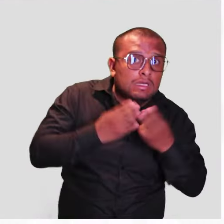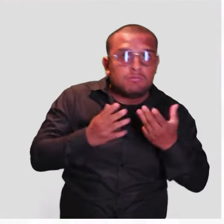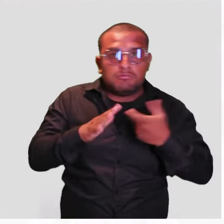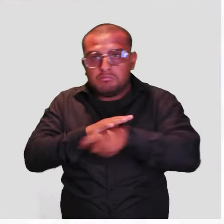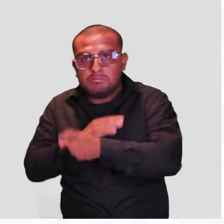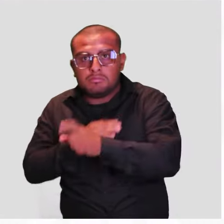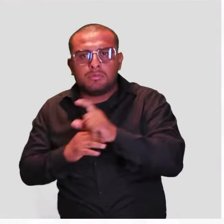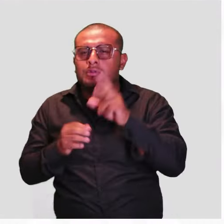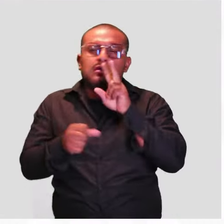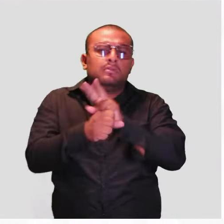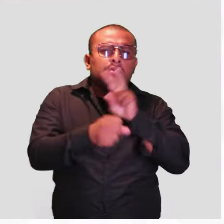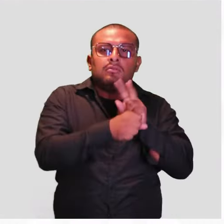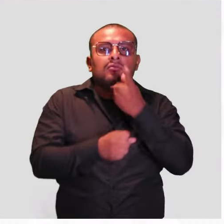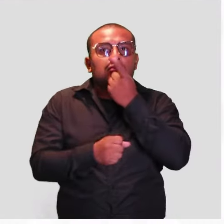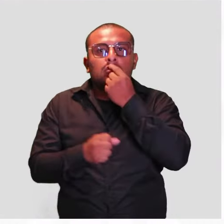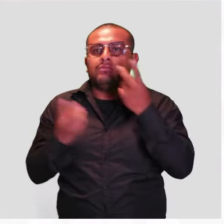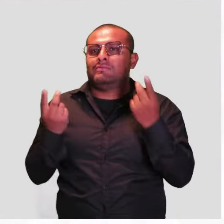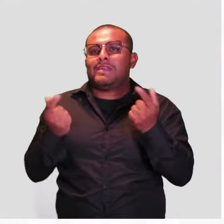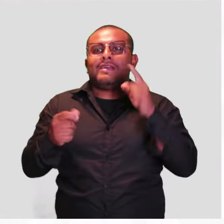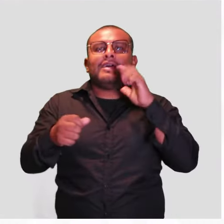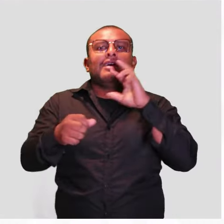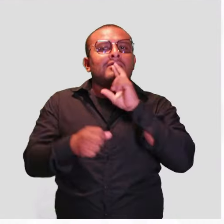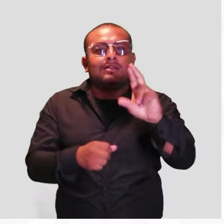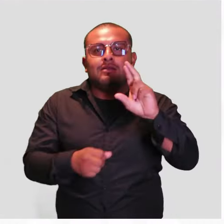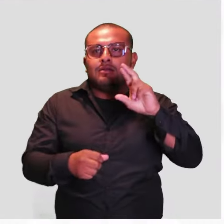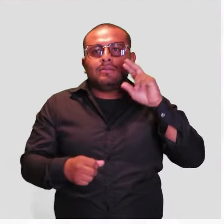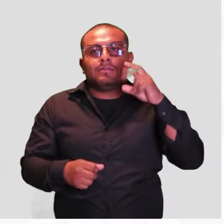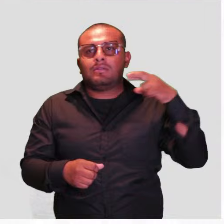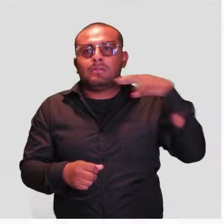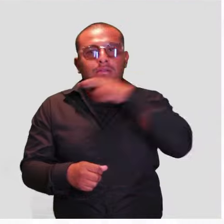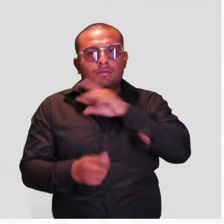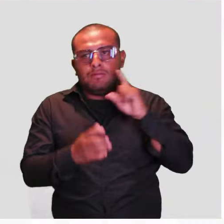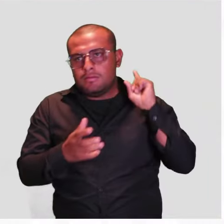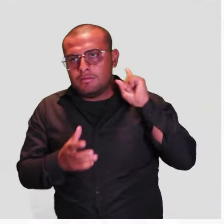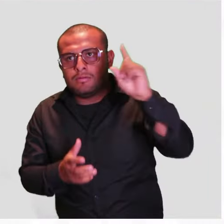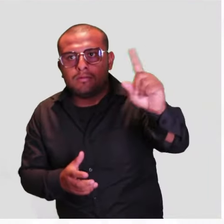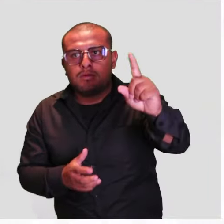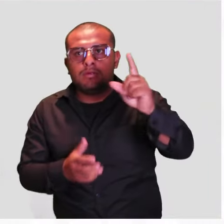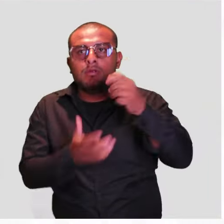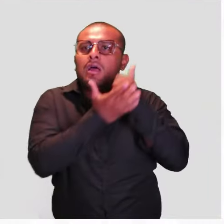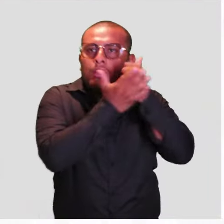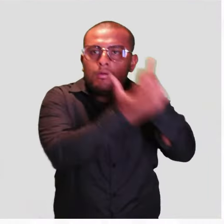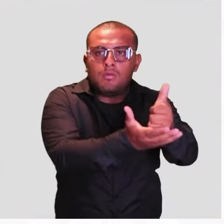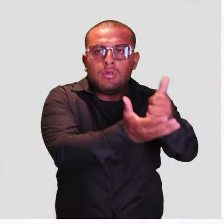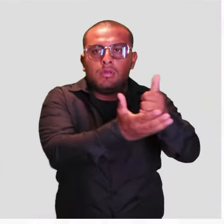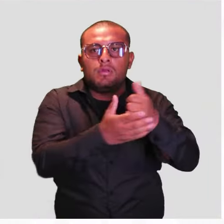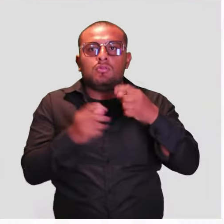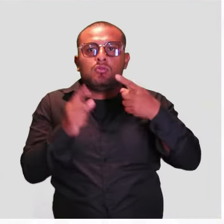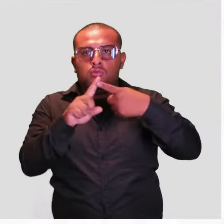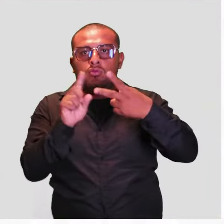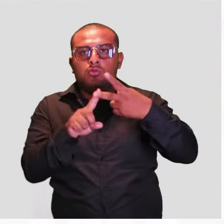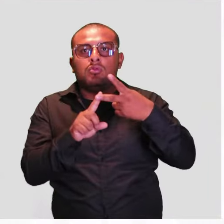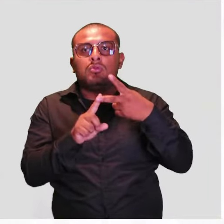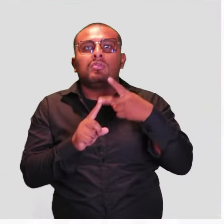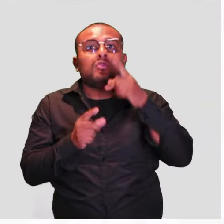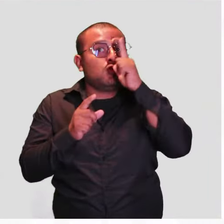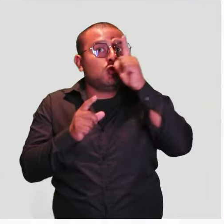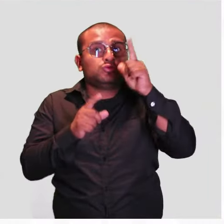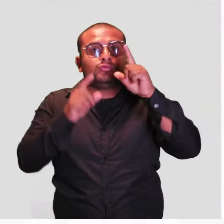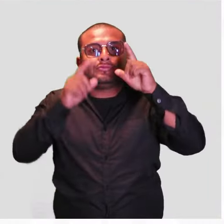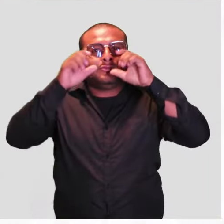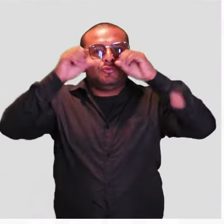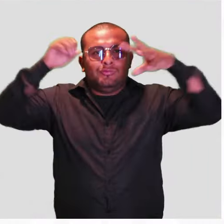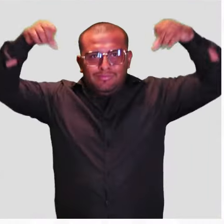más pronta y más y eficaz. También quiero aumentar el alumbrado público, cámaras de vigilancia y botones